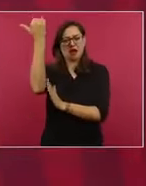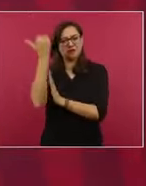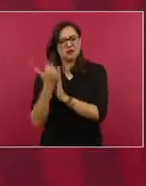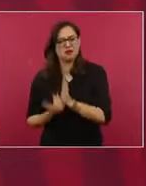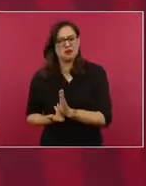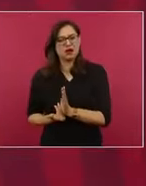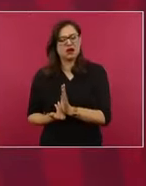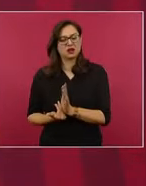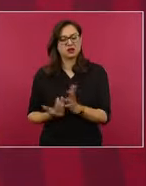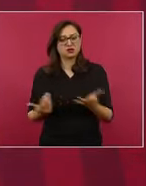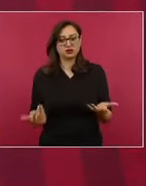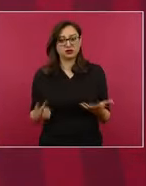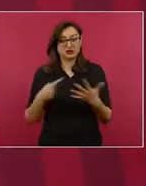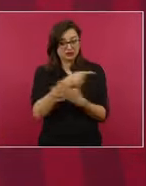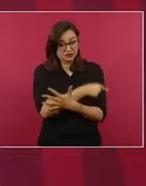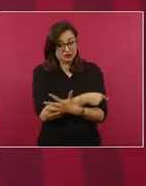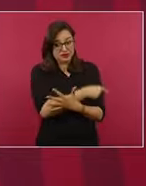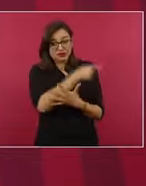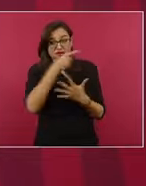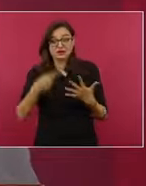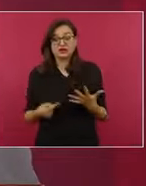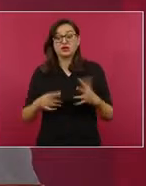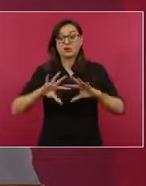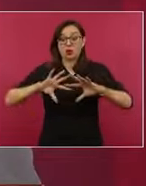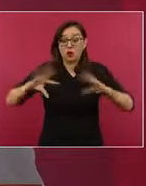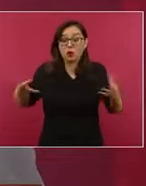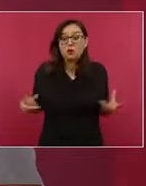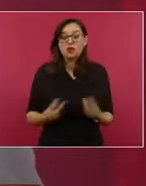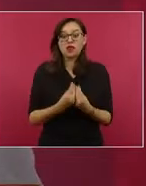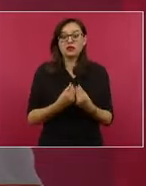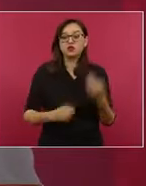Y todo eso pasó por el Congreso.